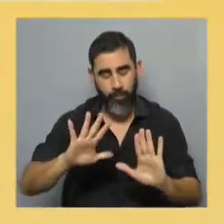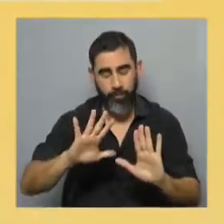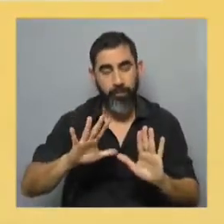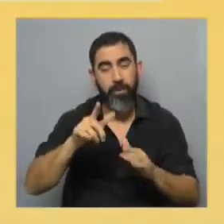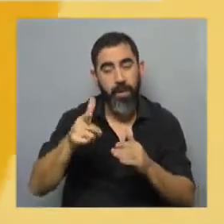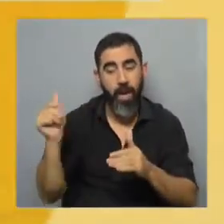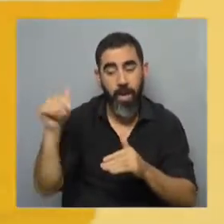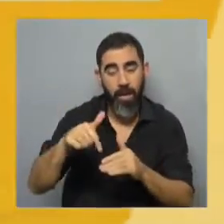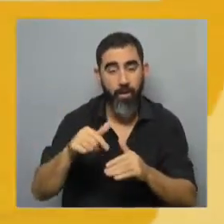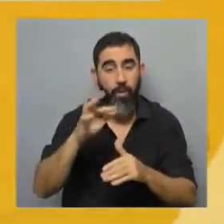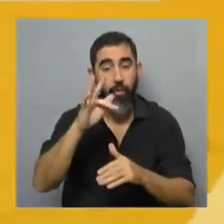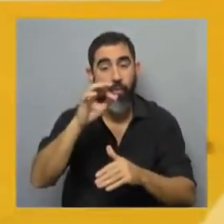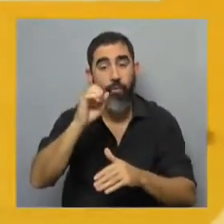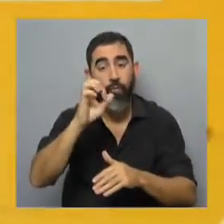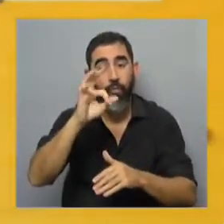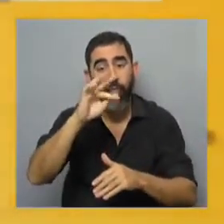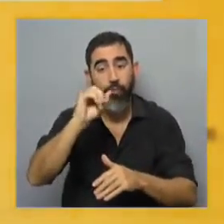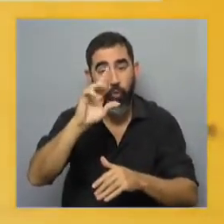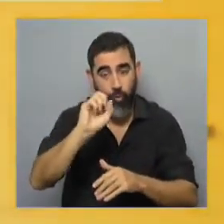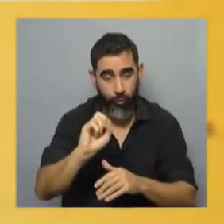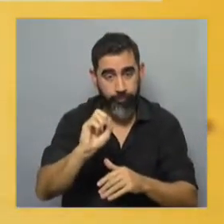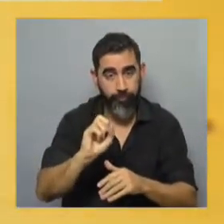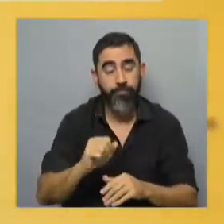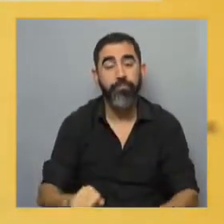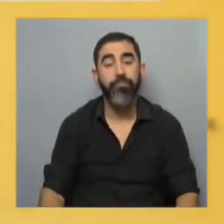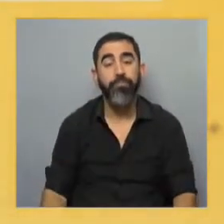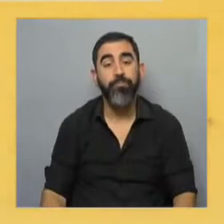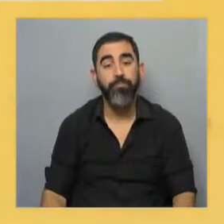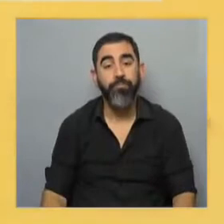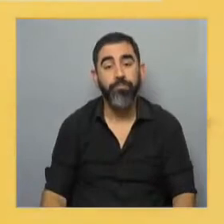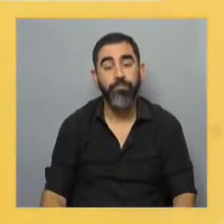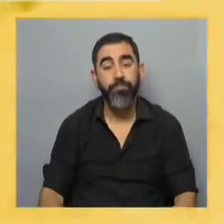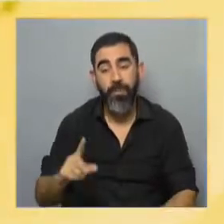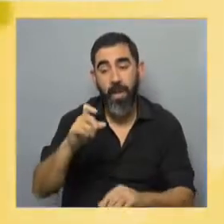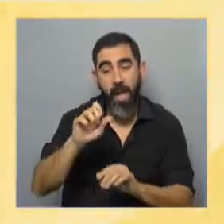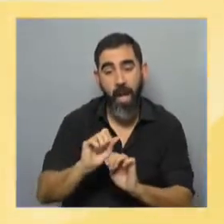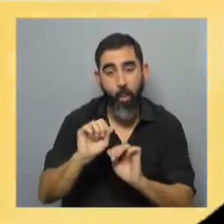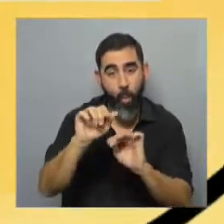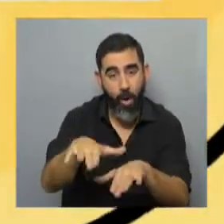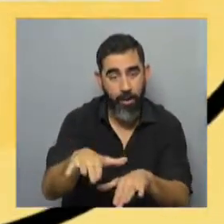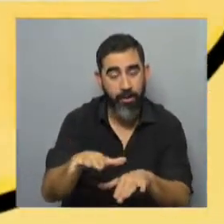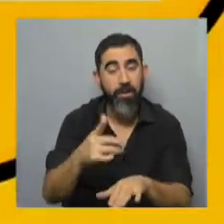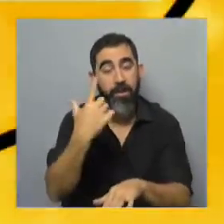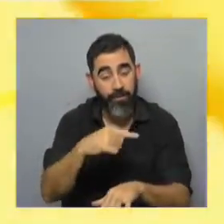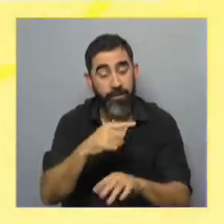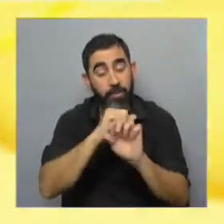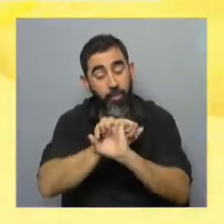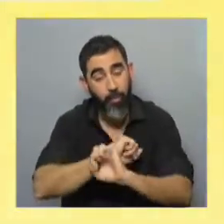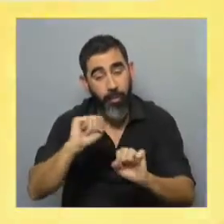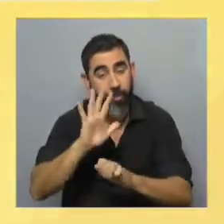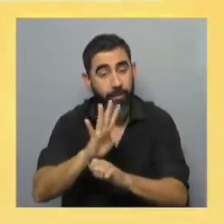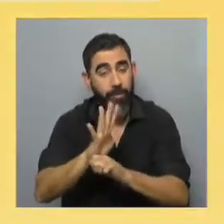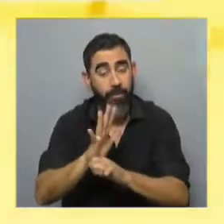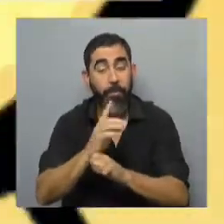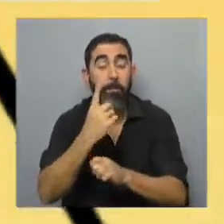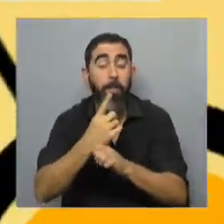esta concentración de fósforo. Tú usaste una expresión que me parece muy clara. Fertiliza el agua. Exacto. Eso facilita lo que podría parecer una virtud